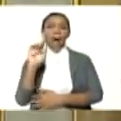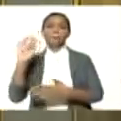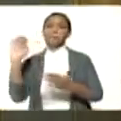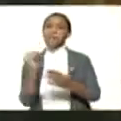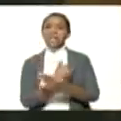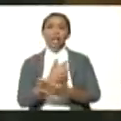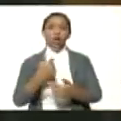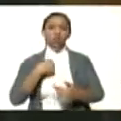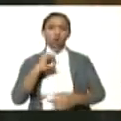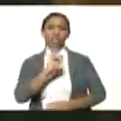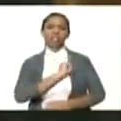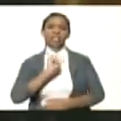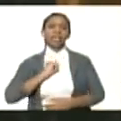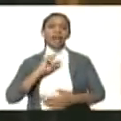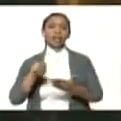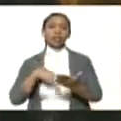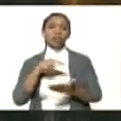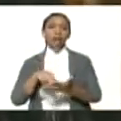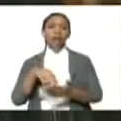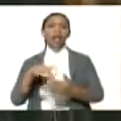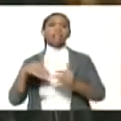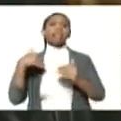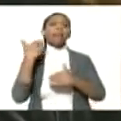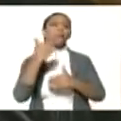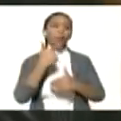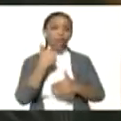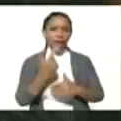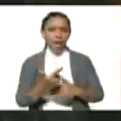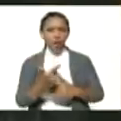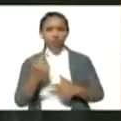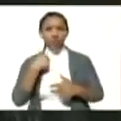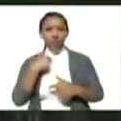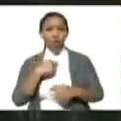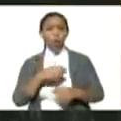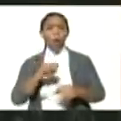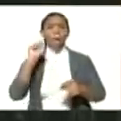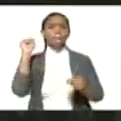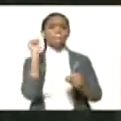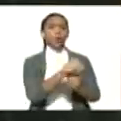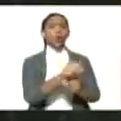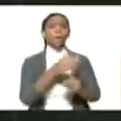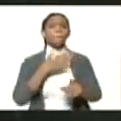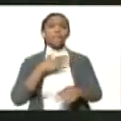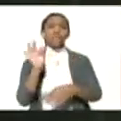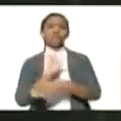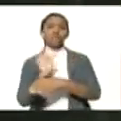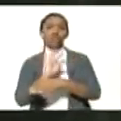nacionalidad. Luego dijeron que yo había abandonado mis funciones.